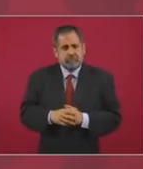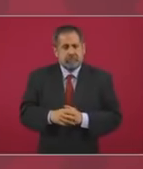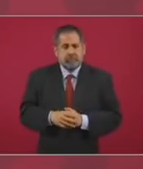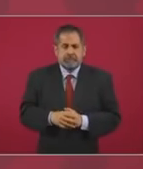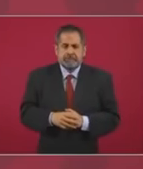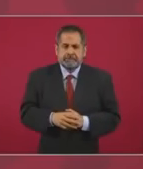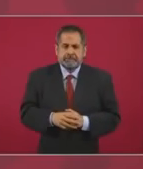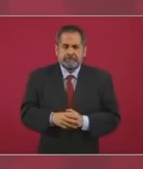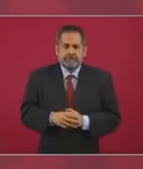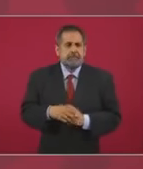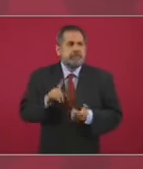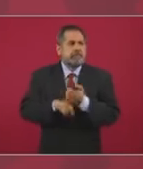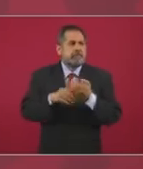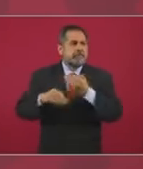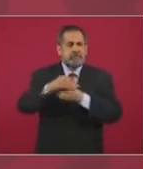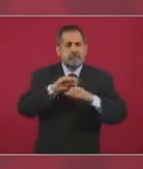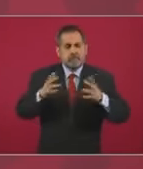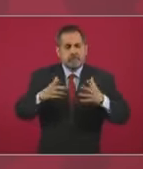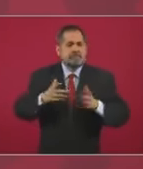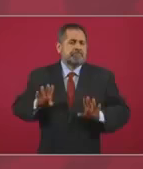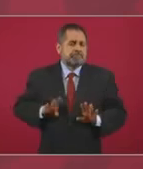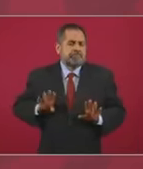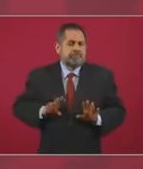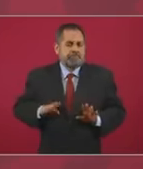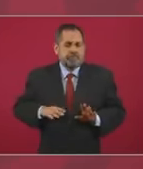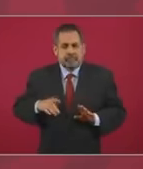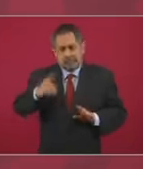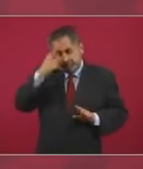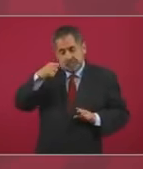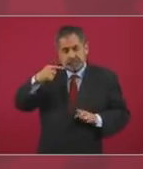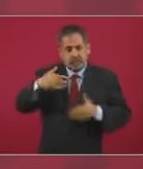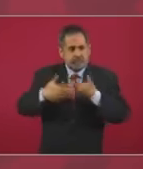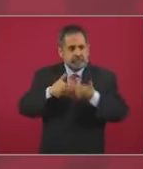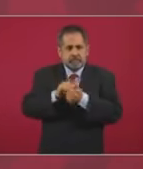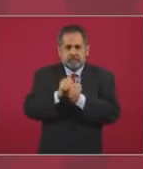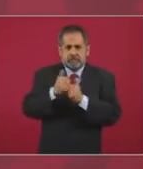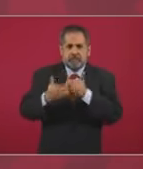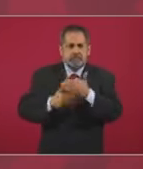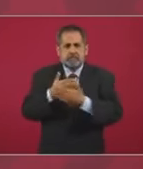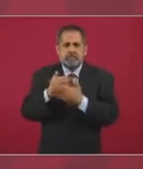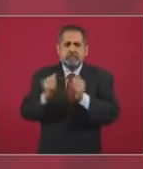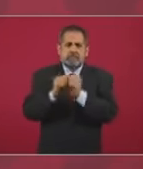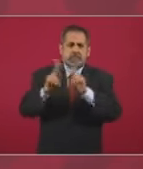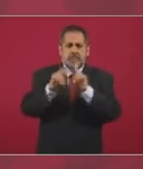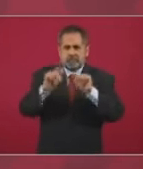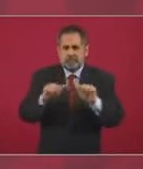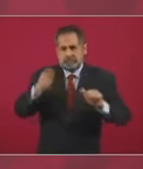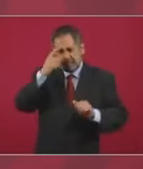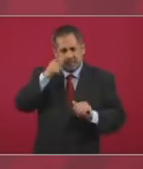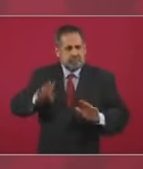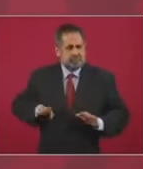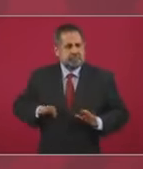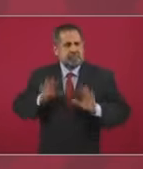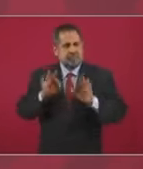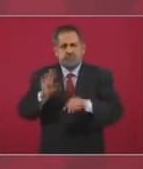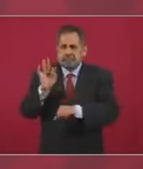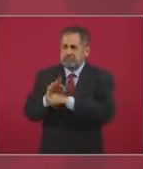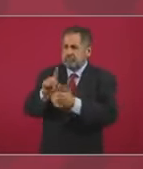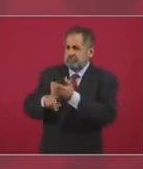porque a todos nos conviene llevar a cabo los cambios de manera pacífica en beneficio del